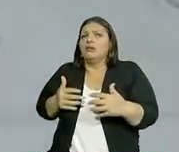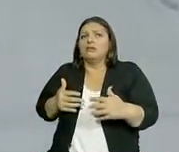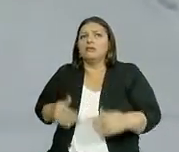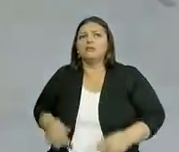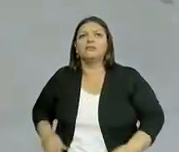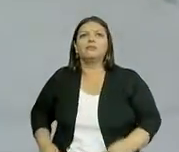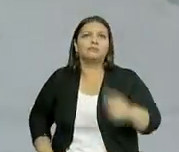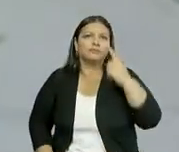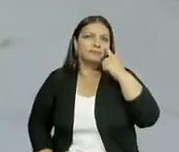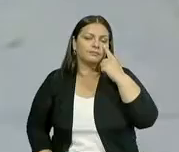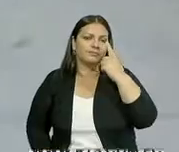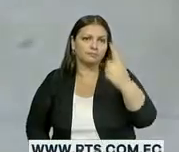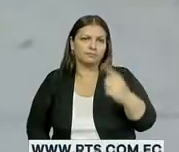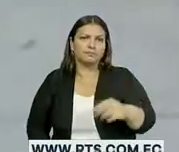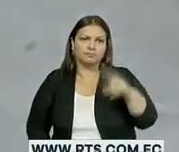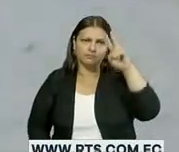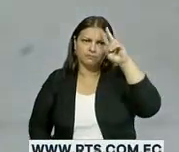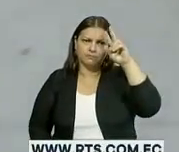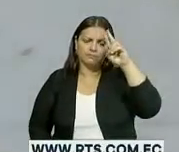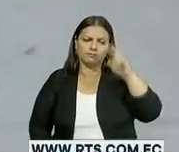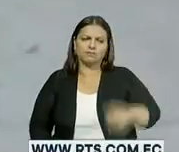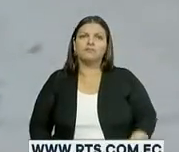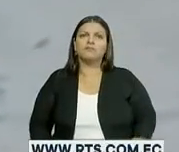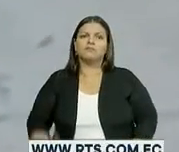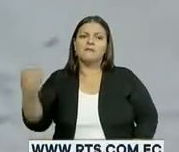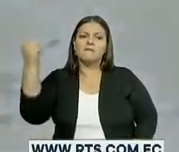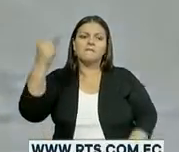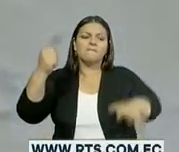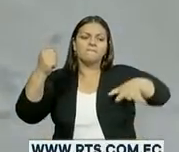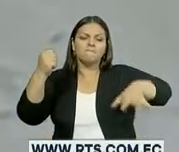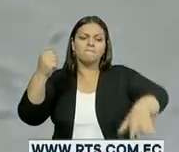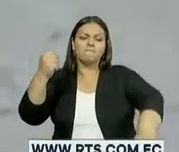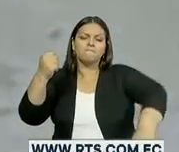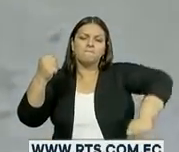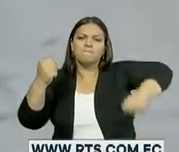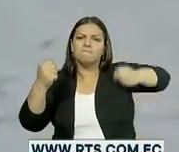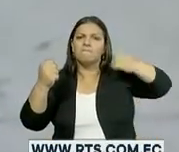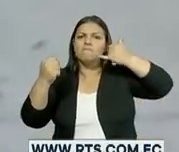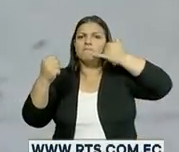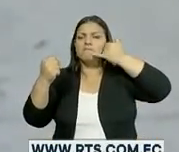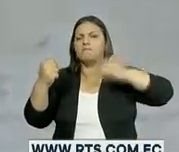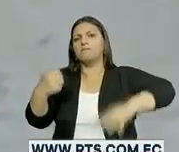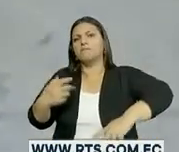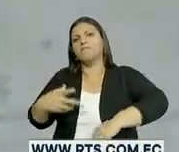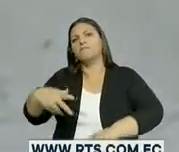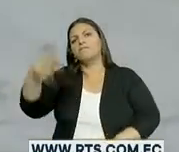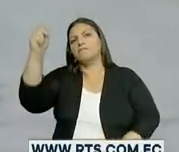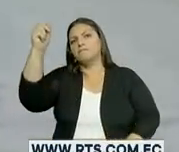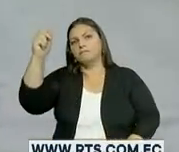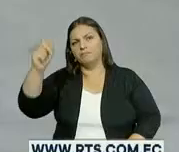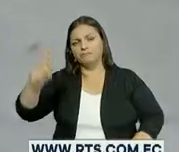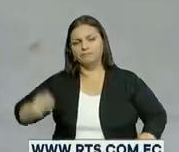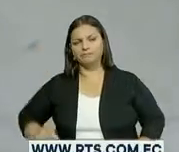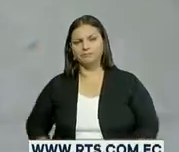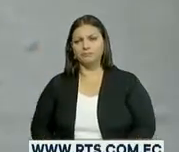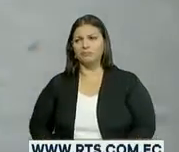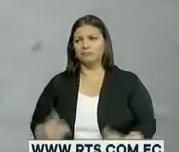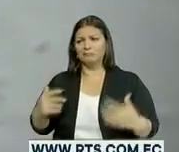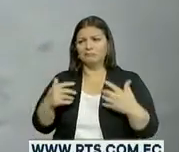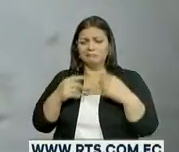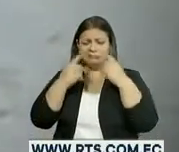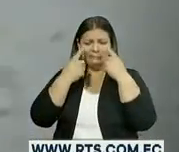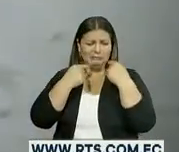mano en uno de los bolsillos del mantil. Toma el teléfono celular y se retira tranquilo mientras que su víctima continúa nerviosa y